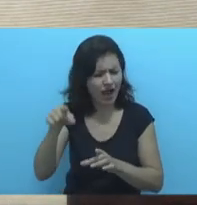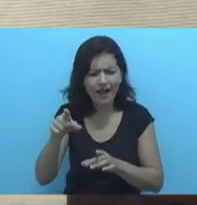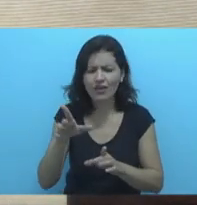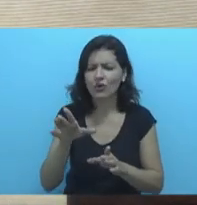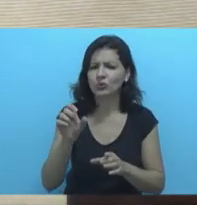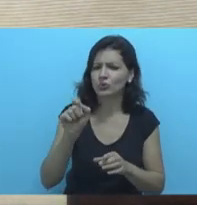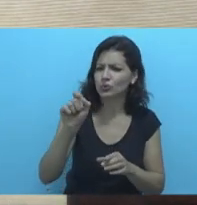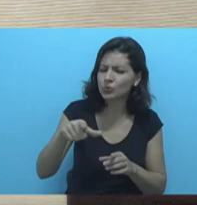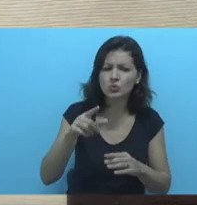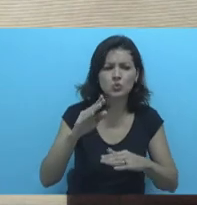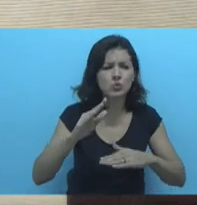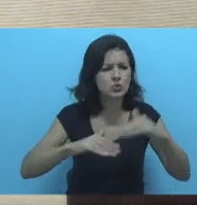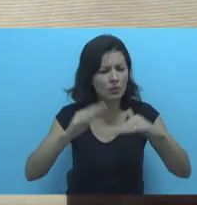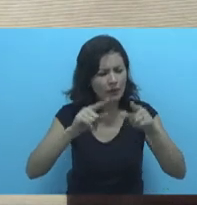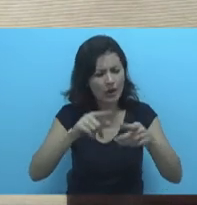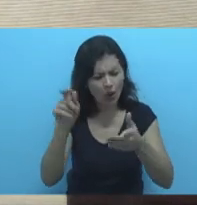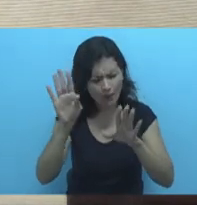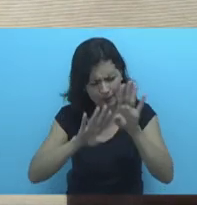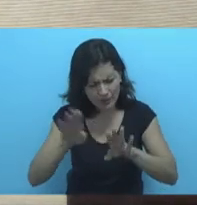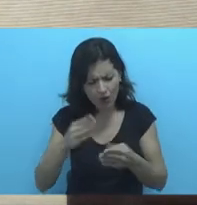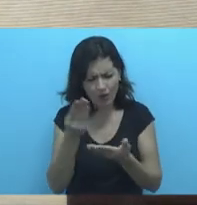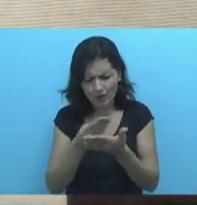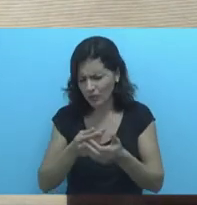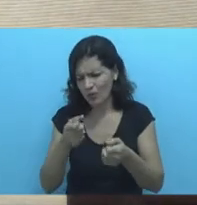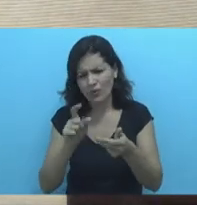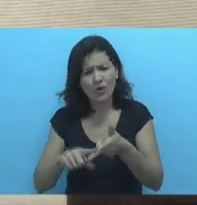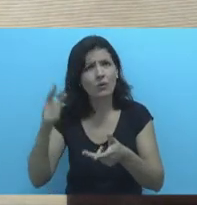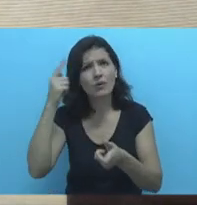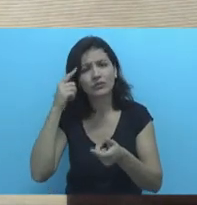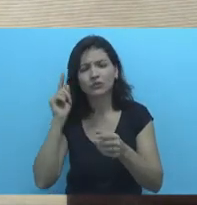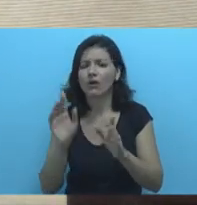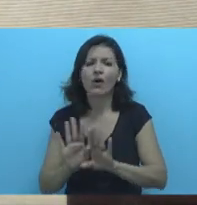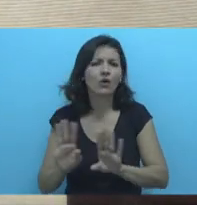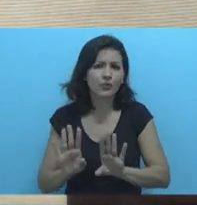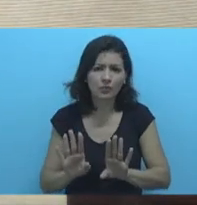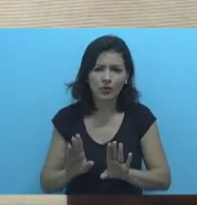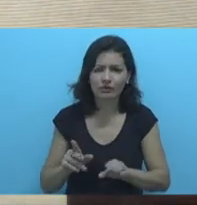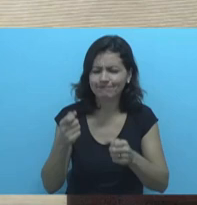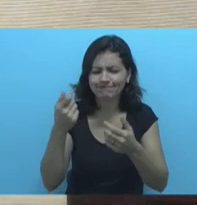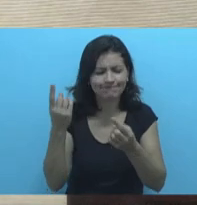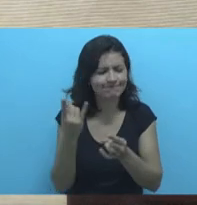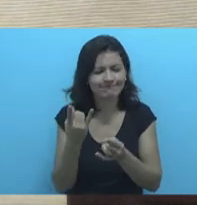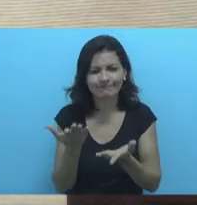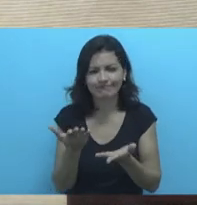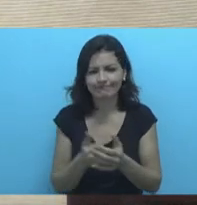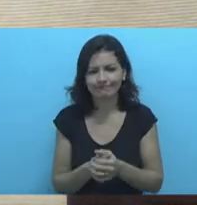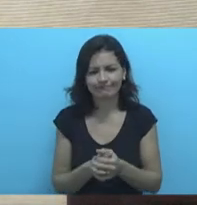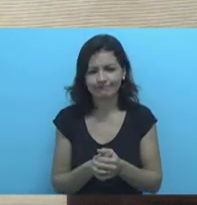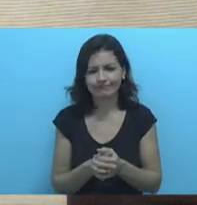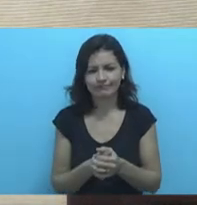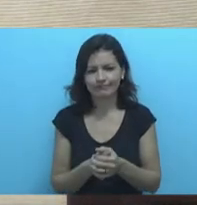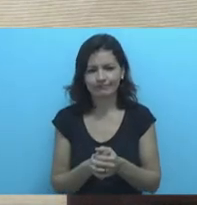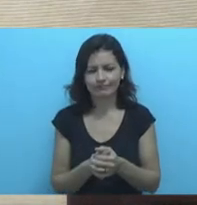que él diseñó, algo que él pensó, algo que él imaginó, o algo que ya nos anticipó en algún momento. No me cabe ninguna duda